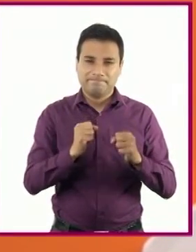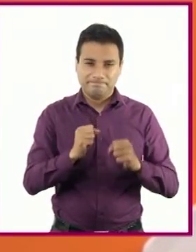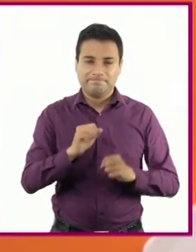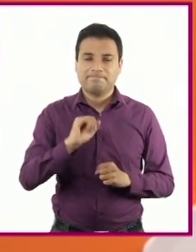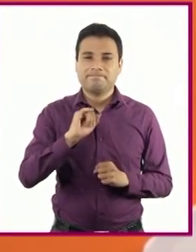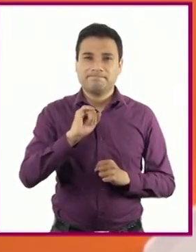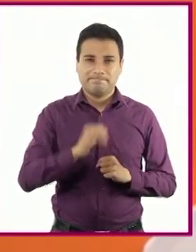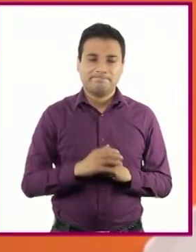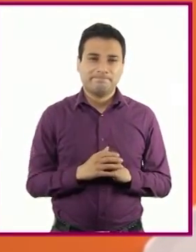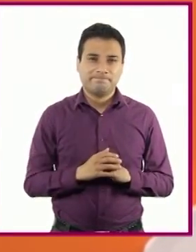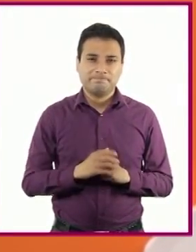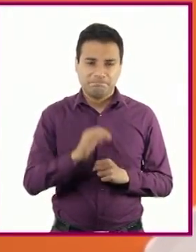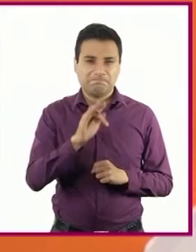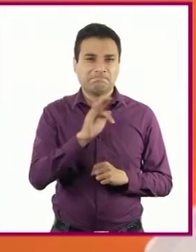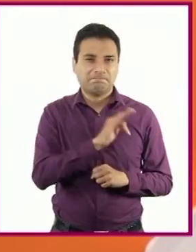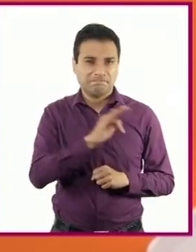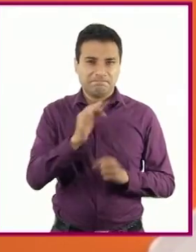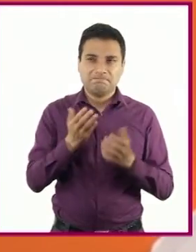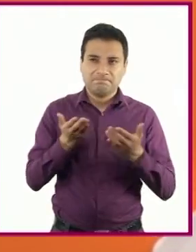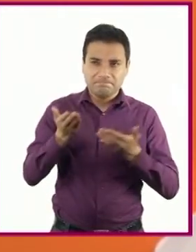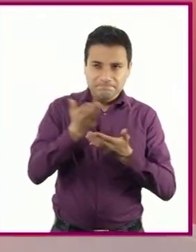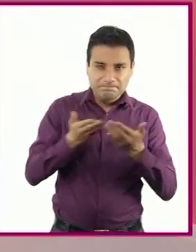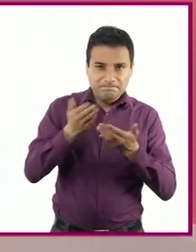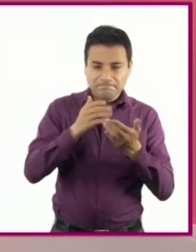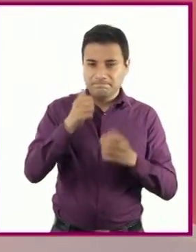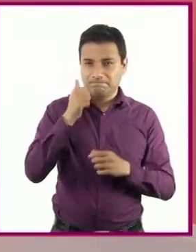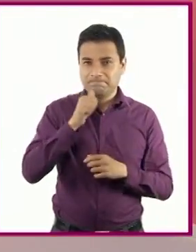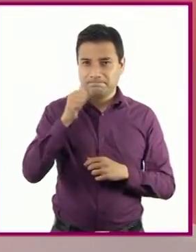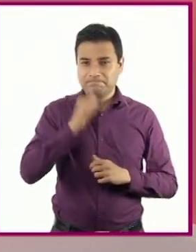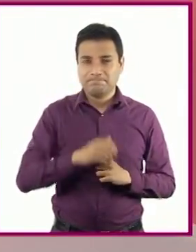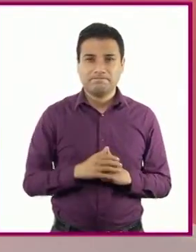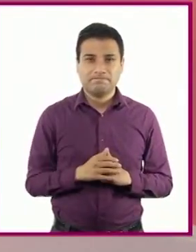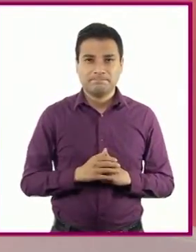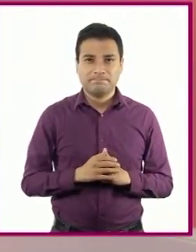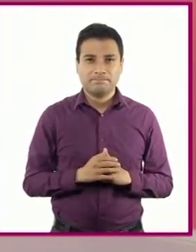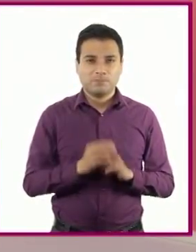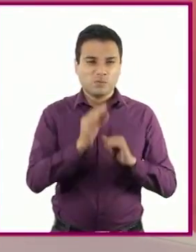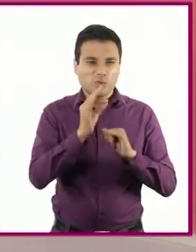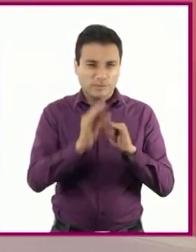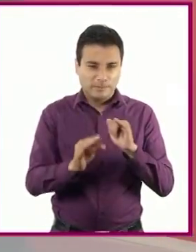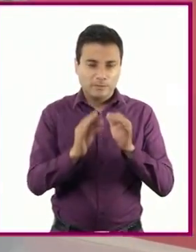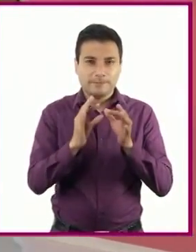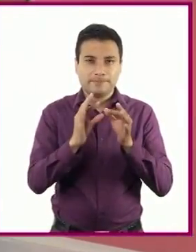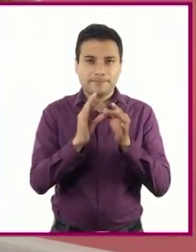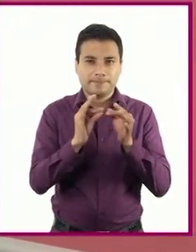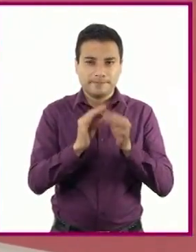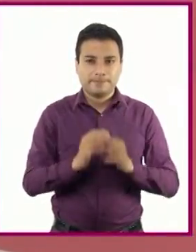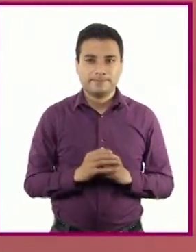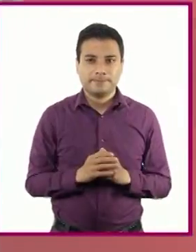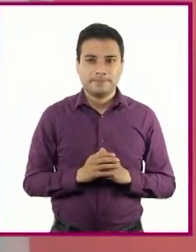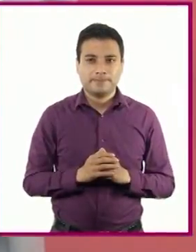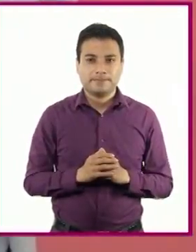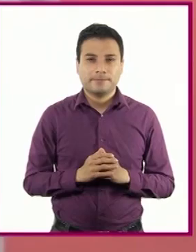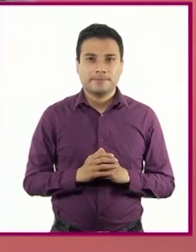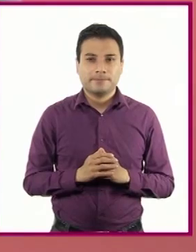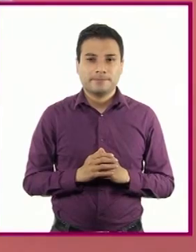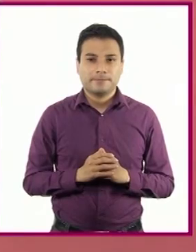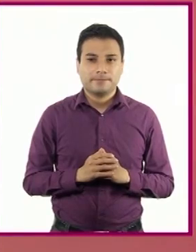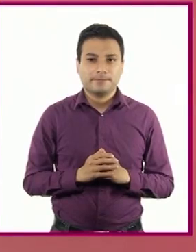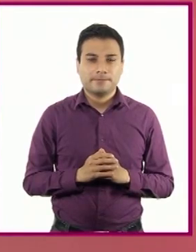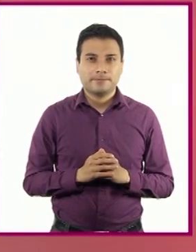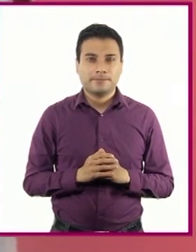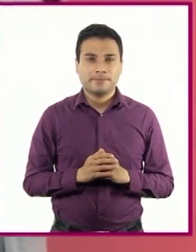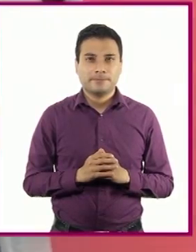siempre podemos compartir el conocimiento con los demás. Un último comentario. Allá en casa, los